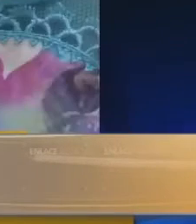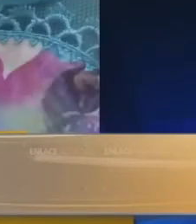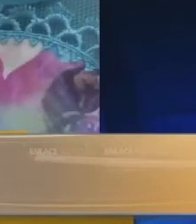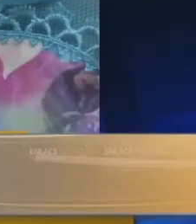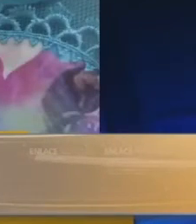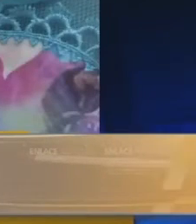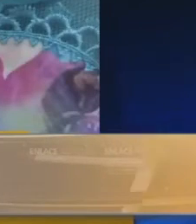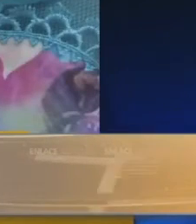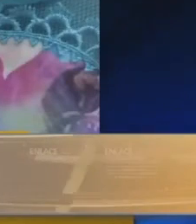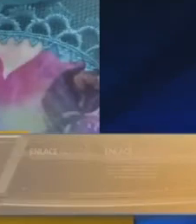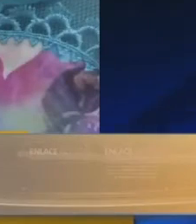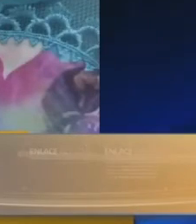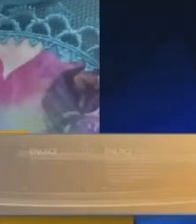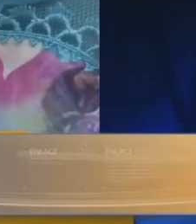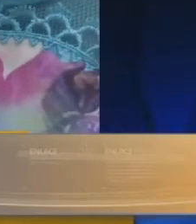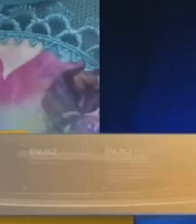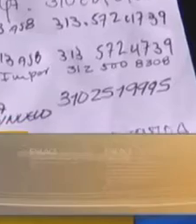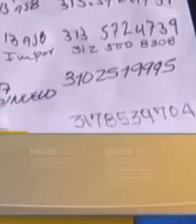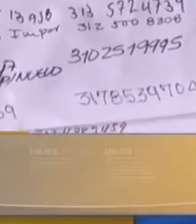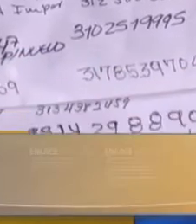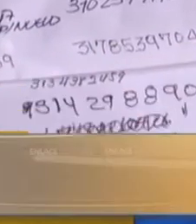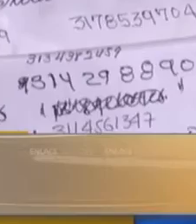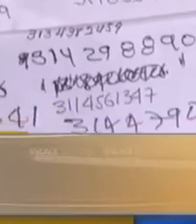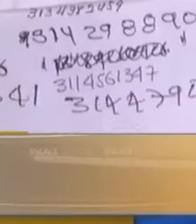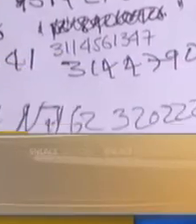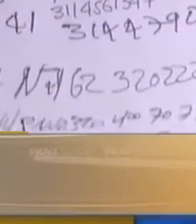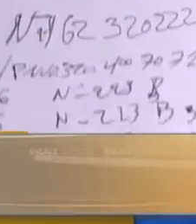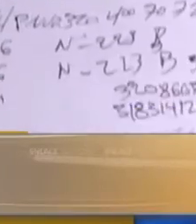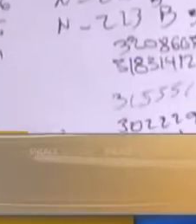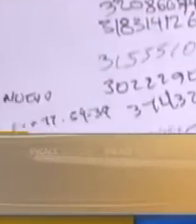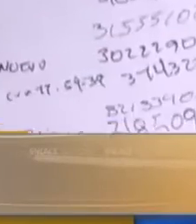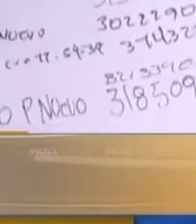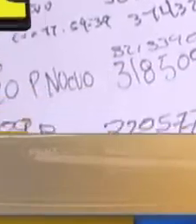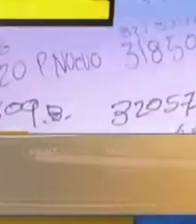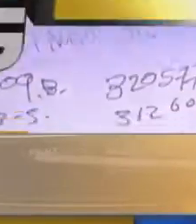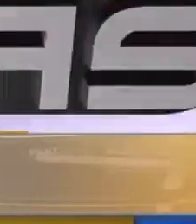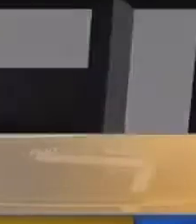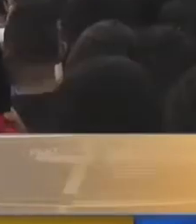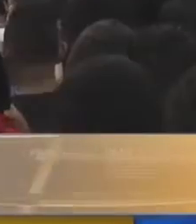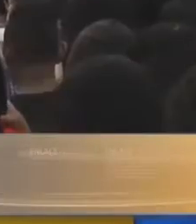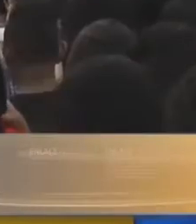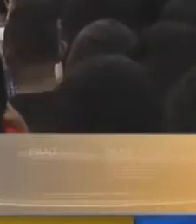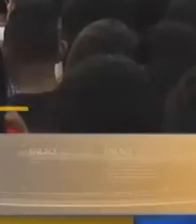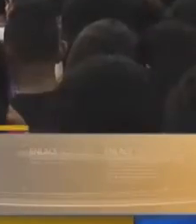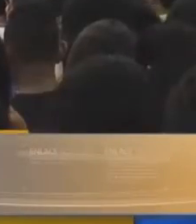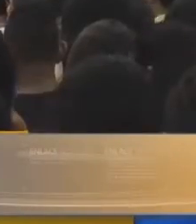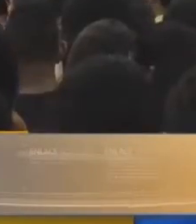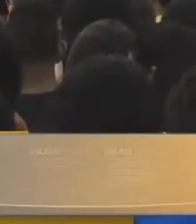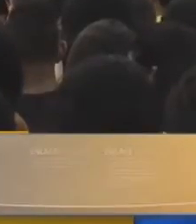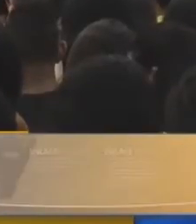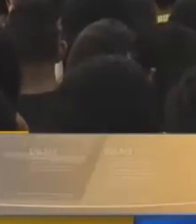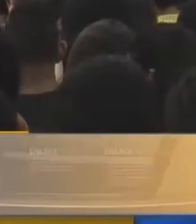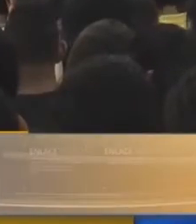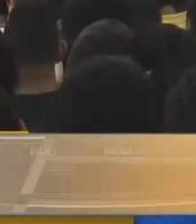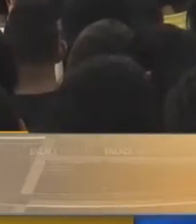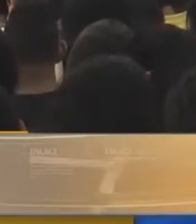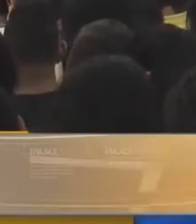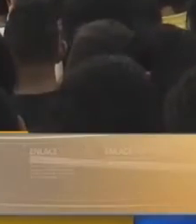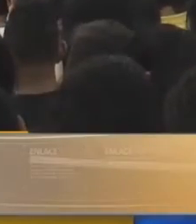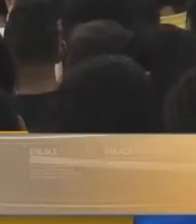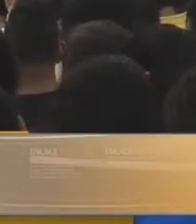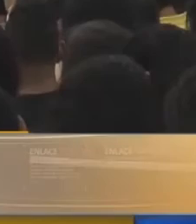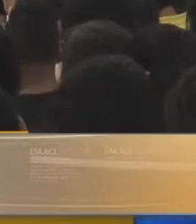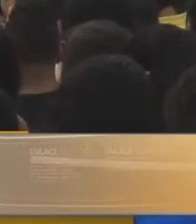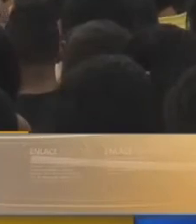agresiones siguen en su contra y de ello dan fe sus vecinos con las firmas que ha recogido en los últimos días. Con ocasión de las bodas de oro de la Escuela Normal